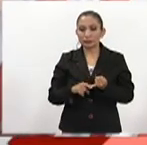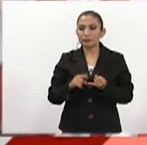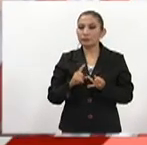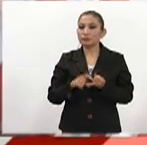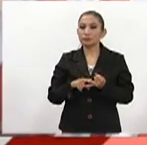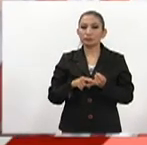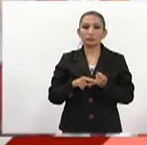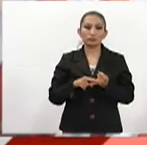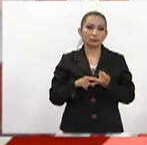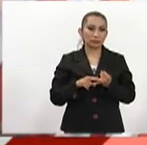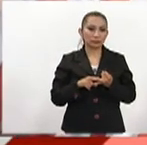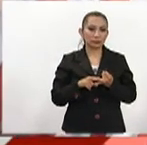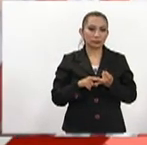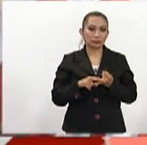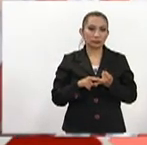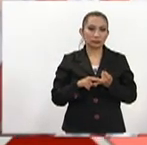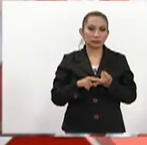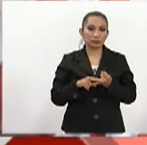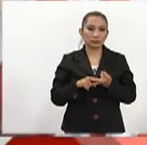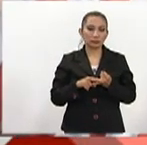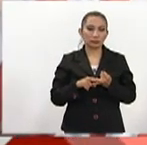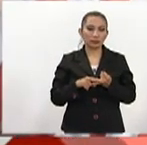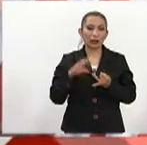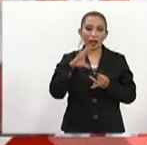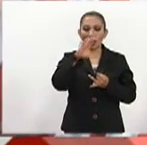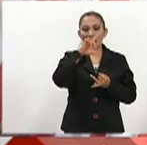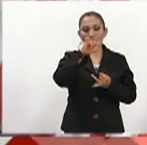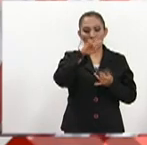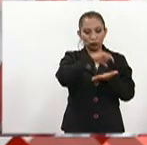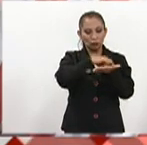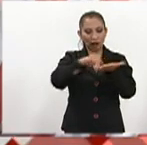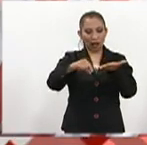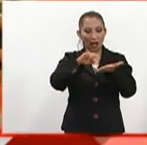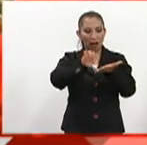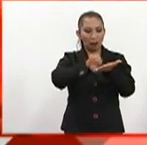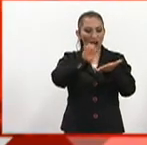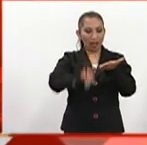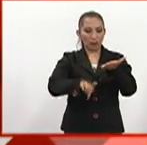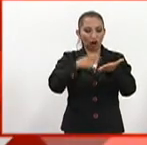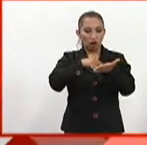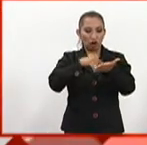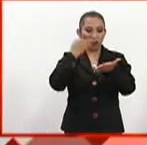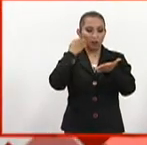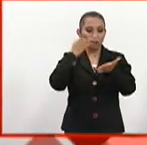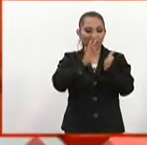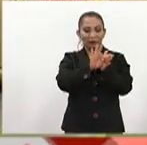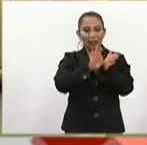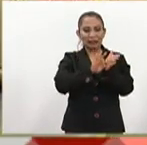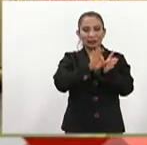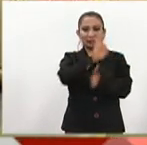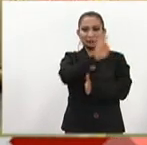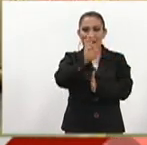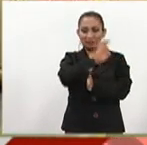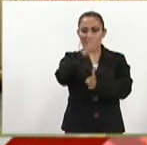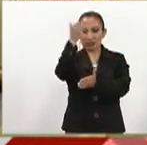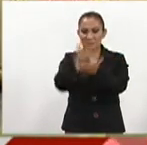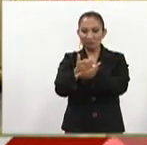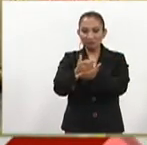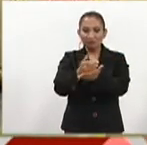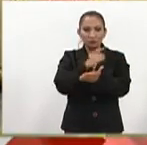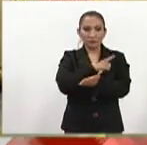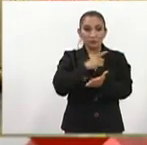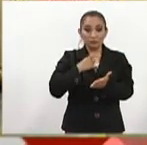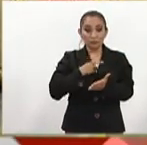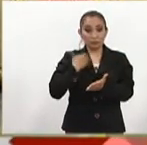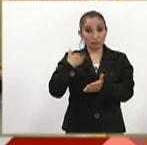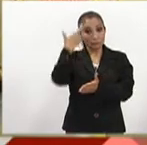los temas de la cláusula de extinción, por ejemplo, esto que plantean de que haya que